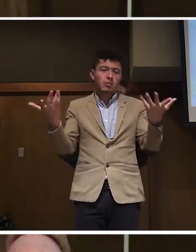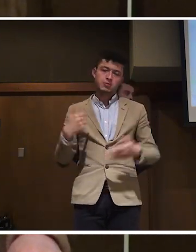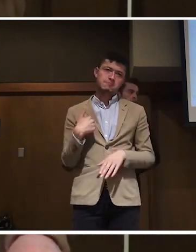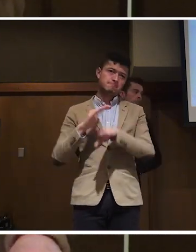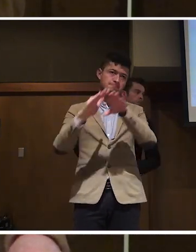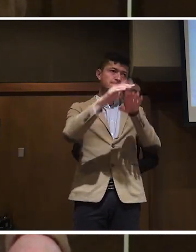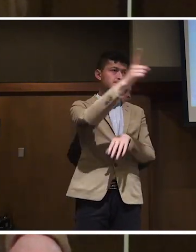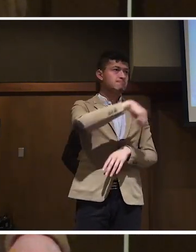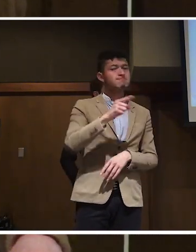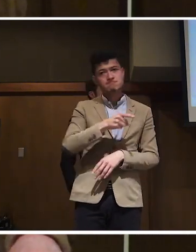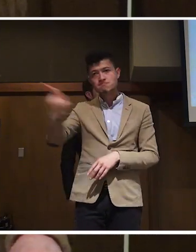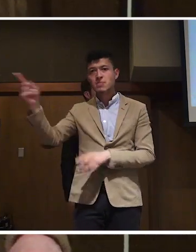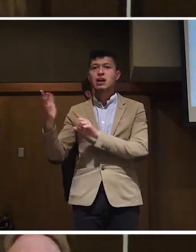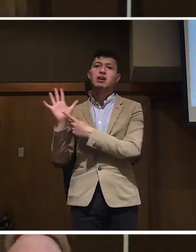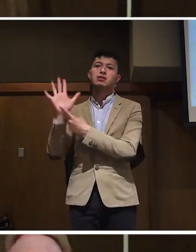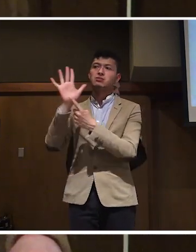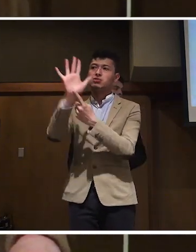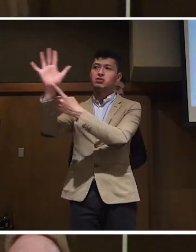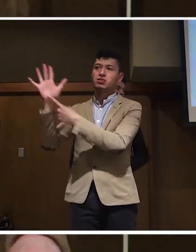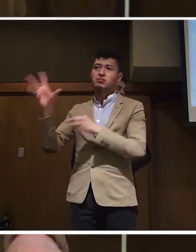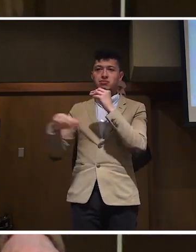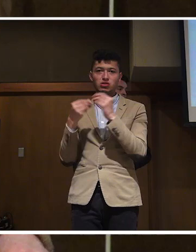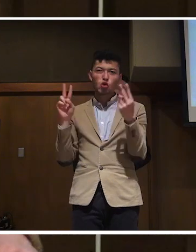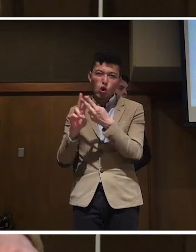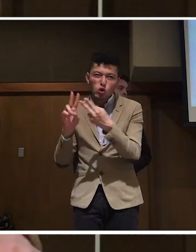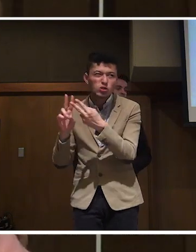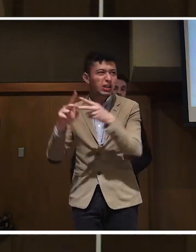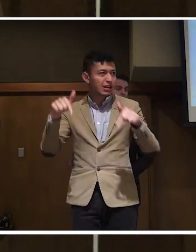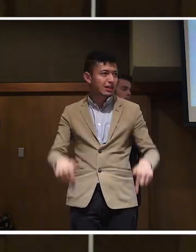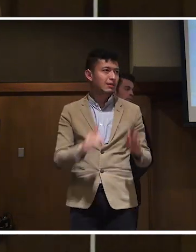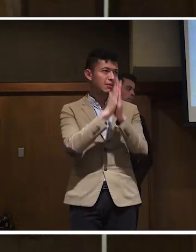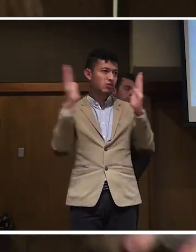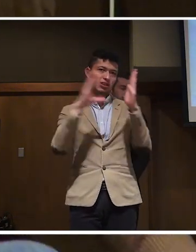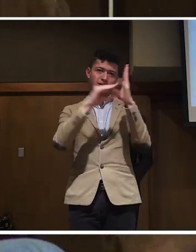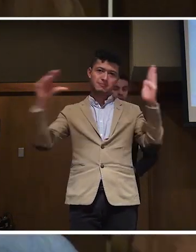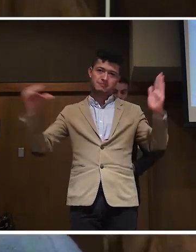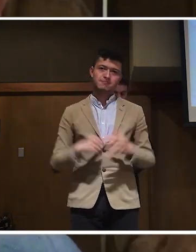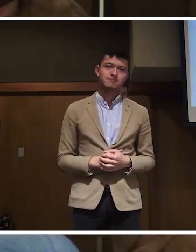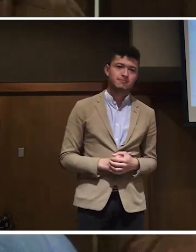la exposición y a conocer más esta maravillosa biblioteca.